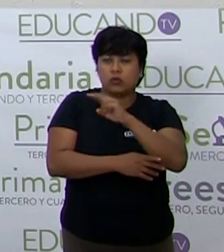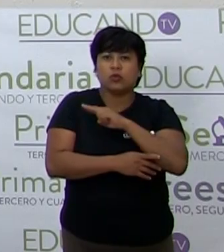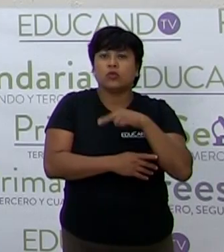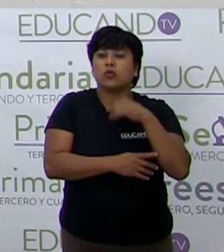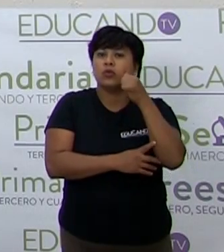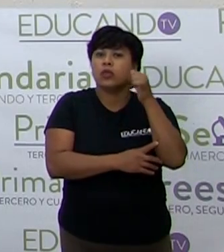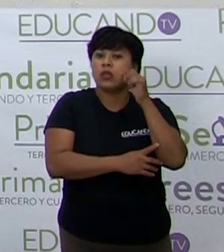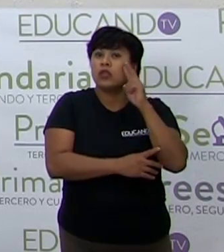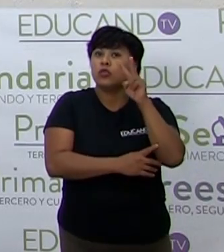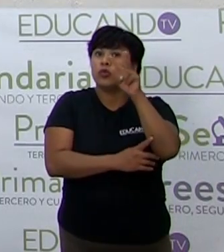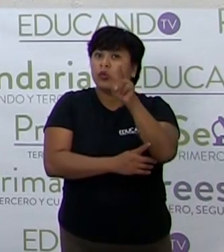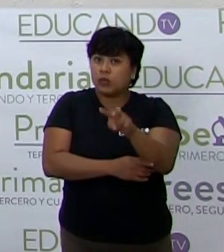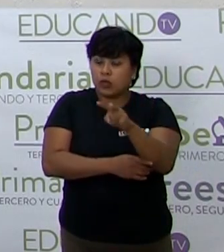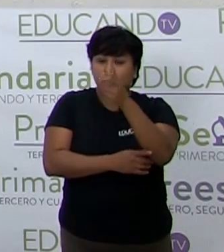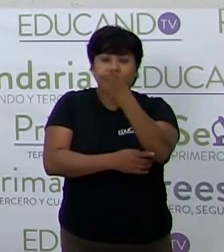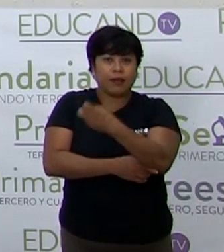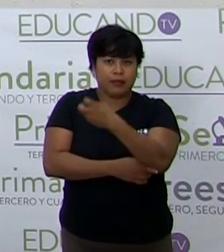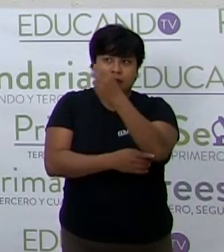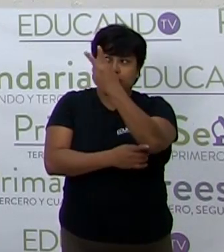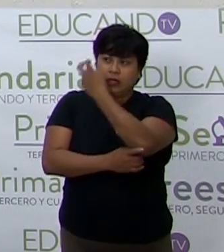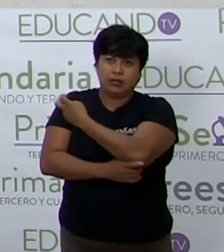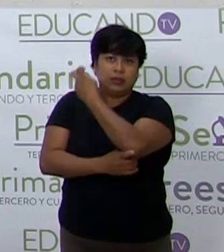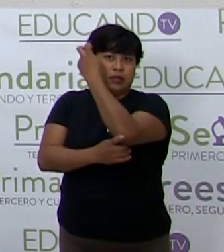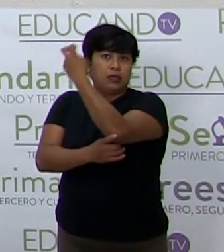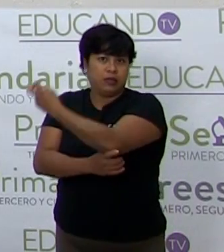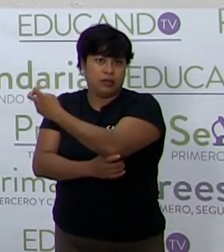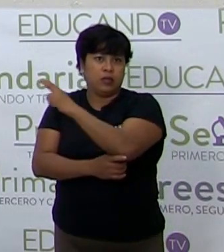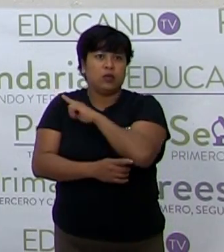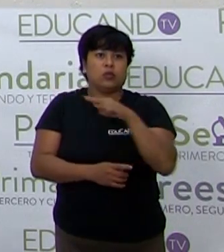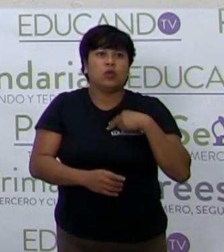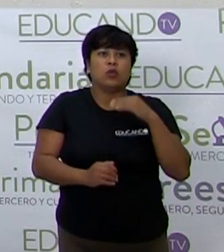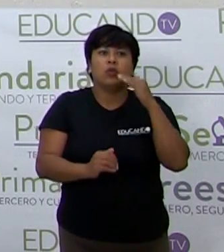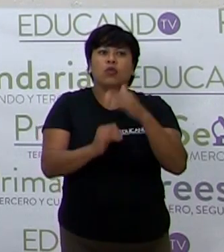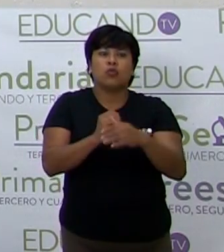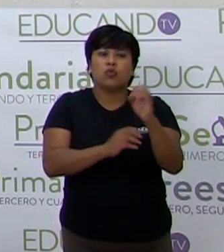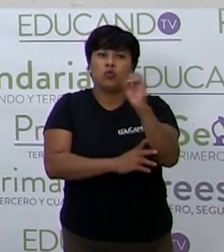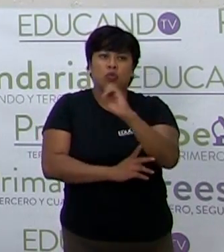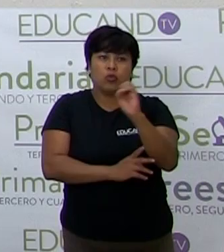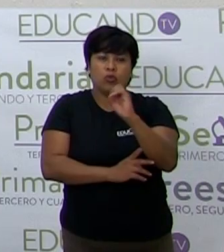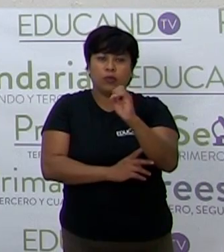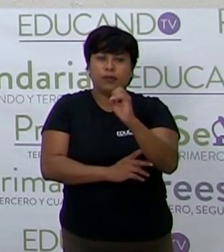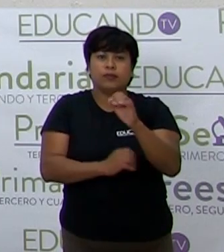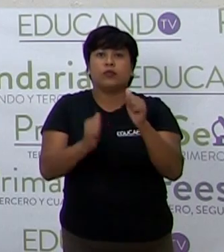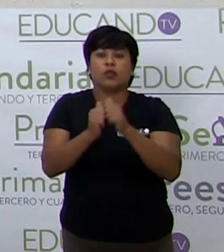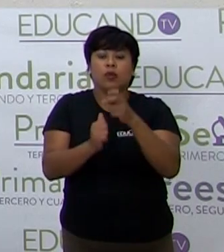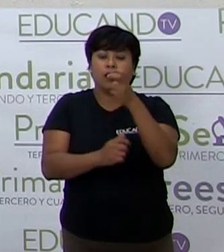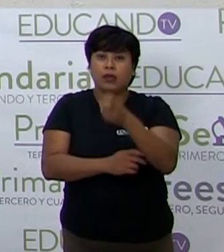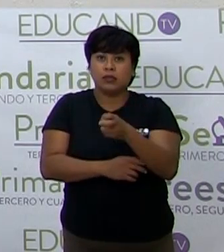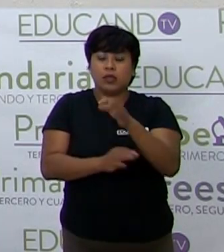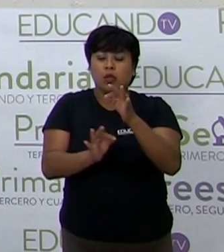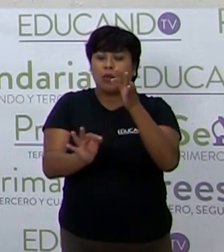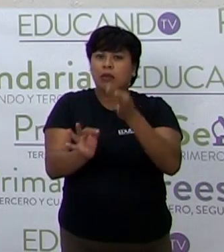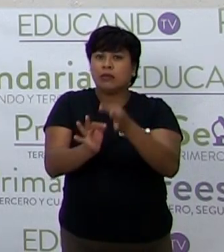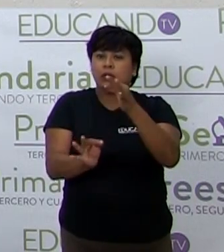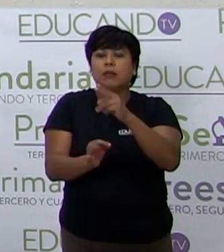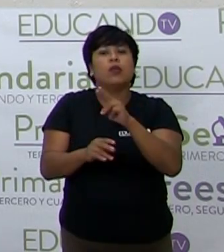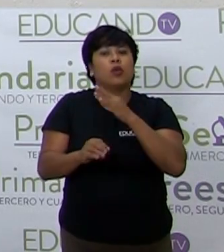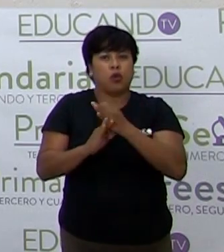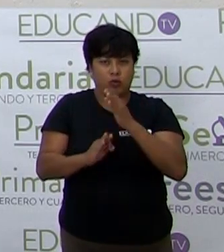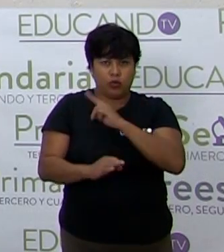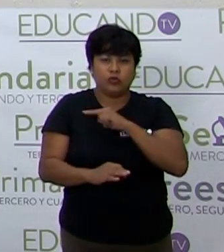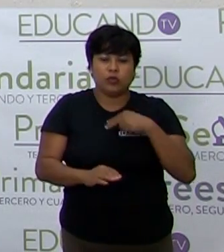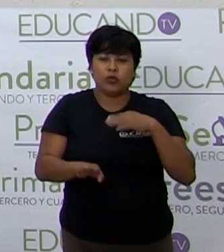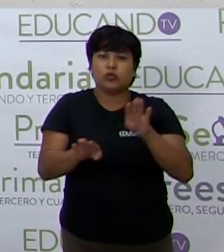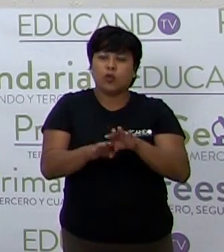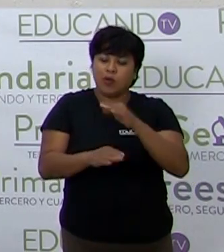estuvimos viendo esta y esta. No terminamos con con exactitud esa, pero la vamos a desarrollar hoy